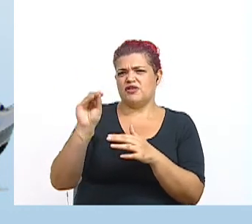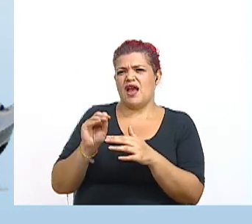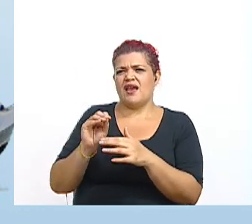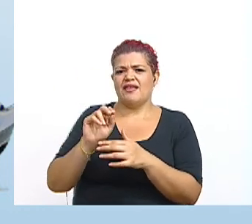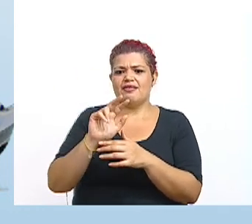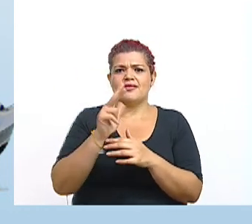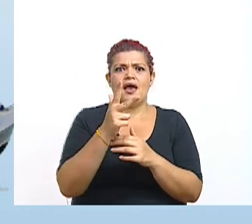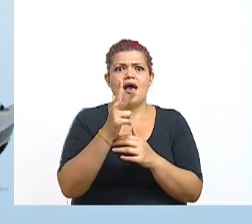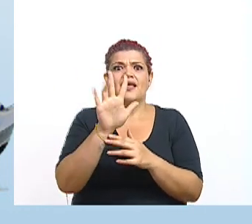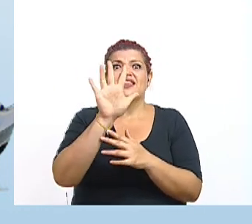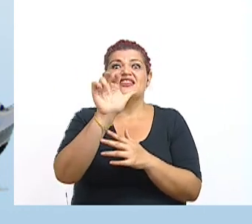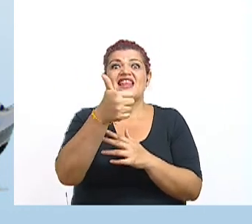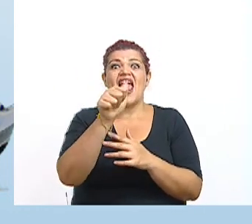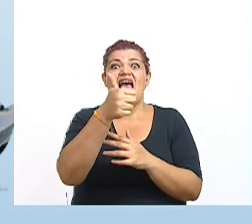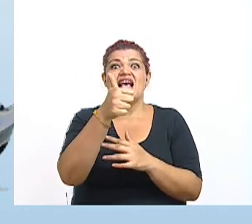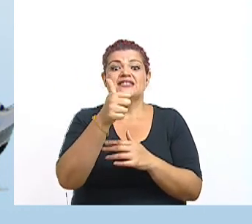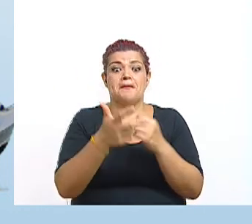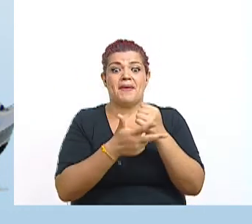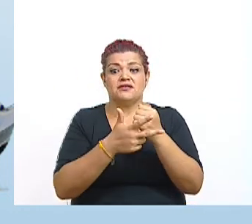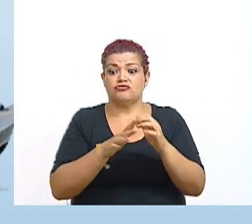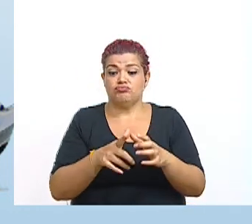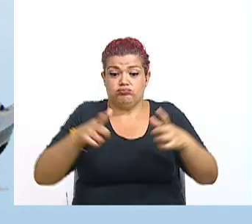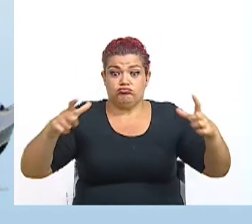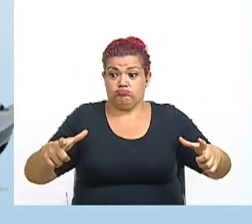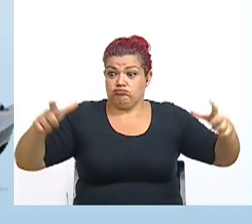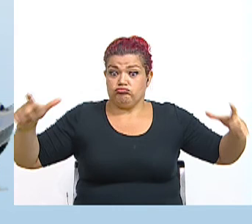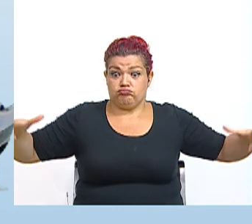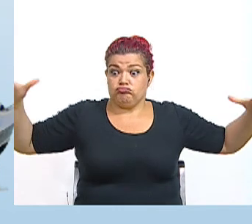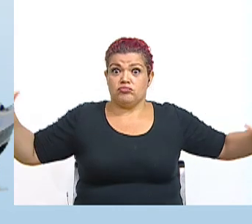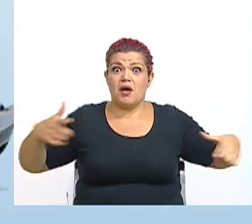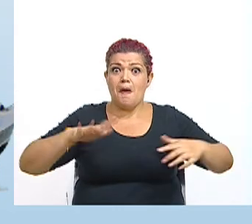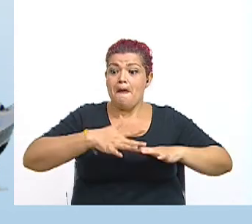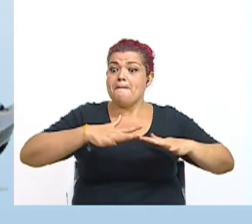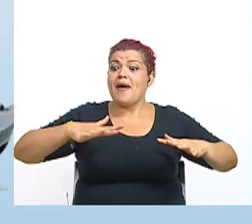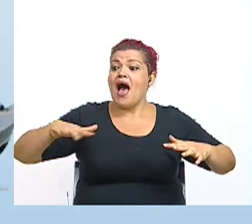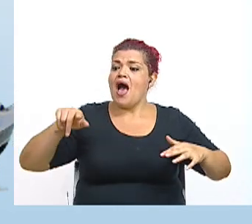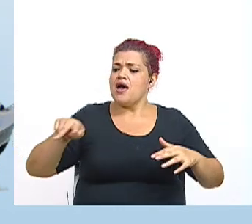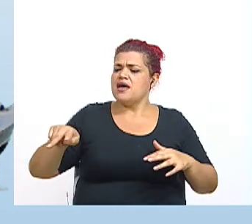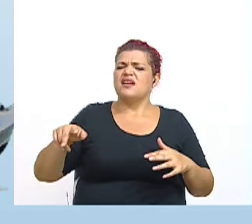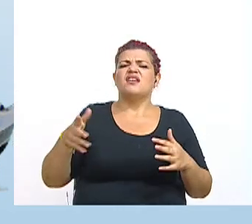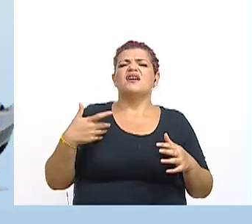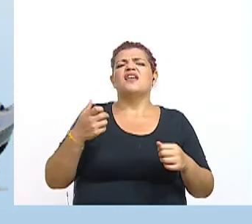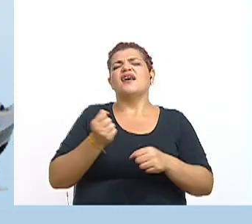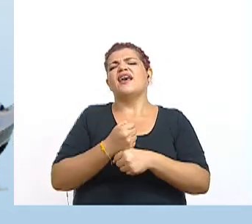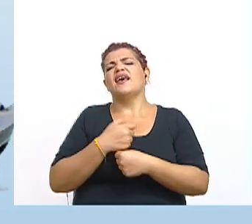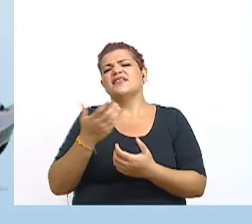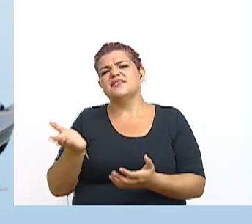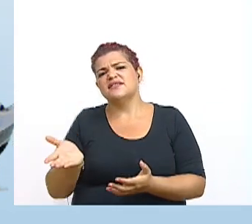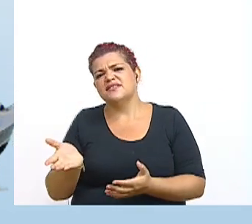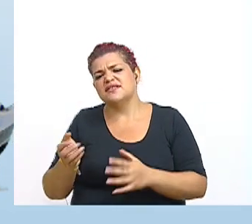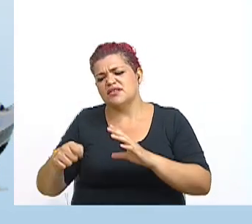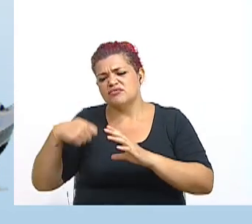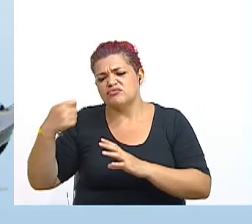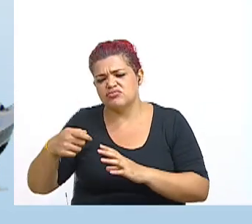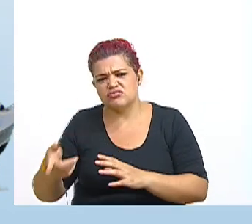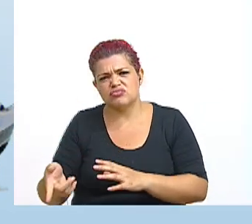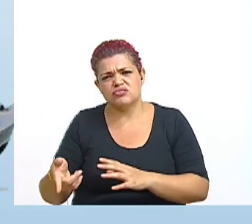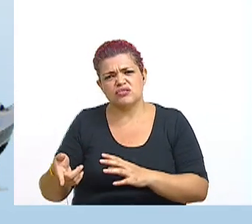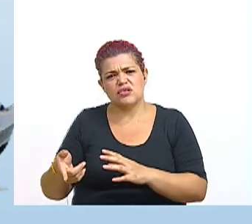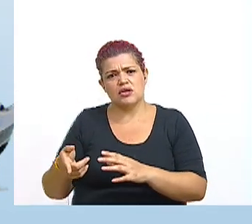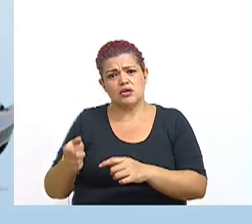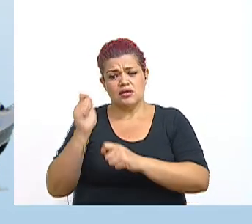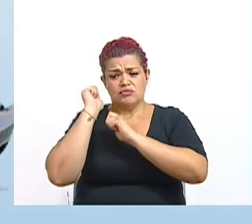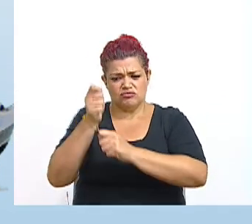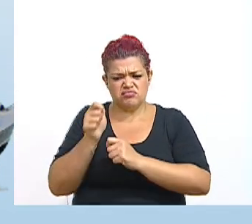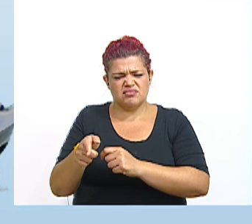veces mayor a la extensión terrestre. ¿Qué hacemos en nuestros mares? ¿Qué hacemos en nuestras costas? Definitivamente es un espacio